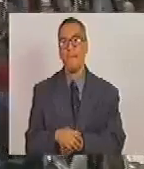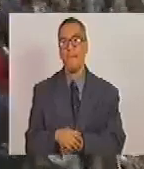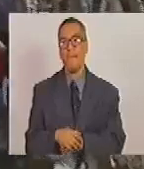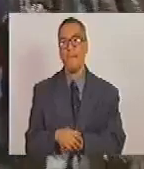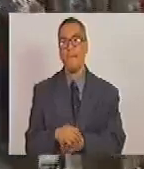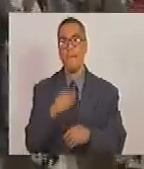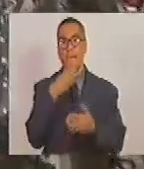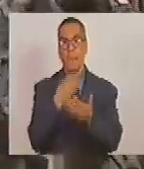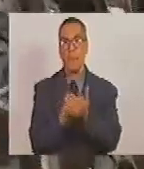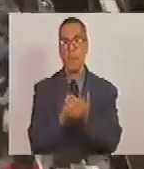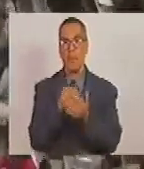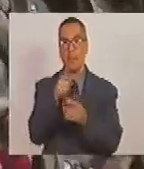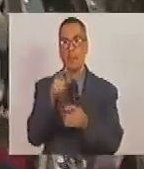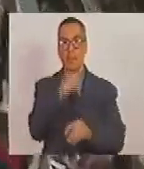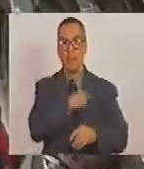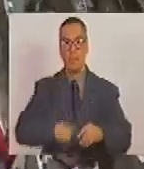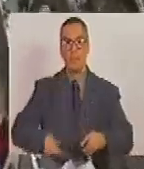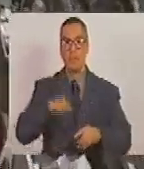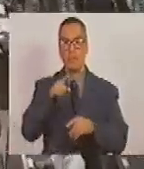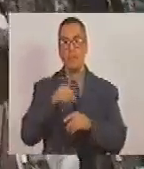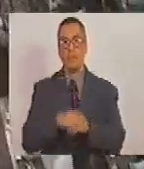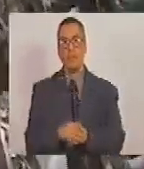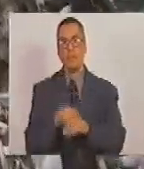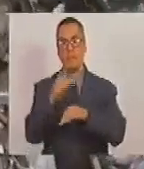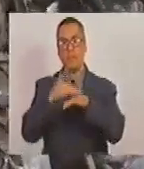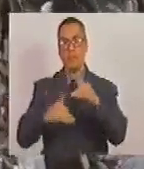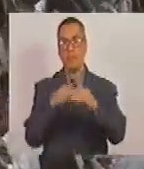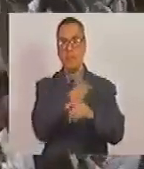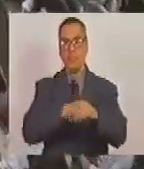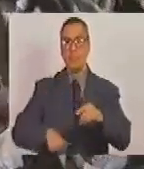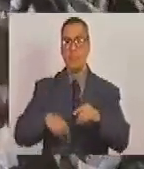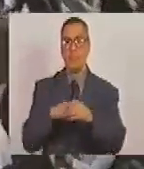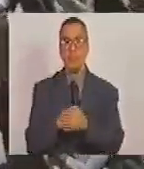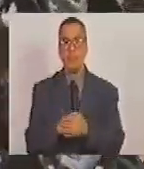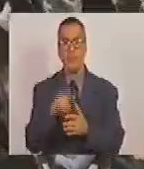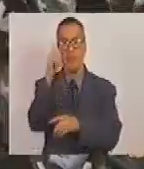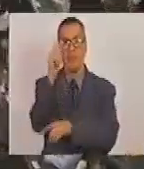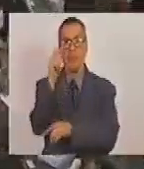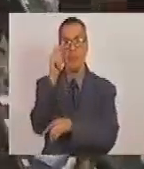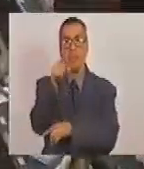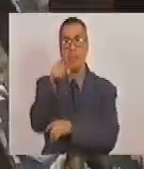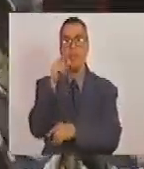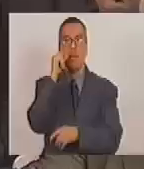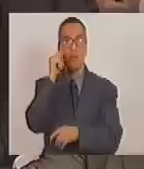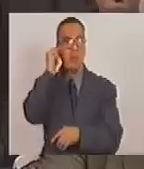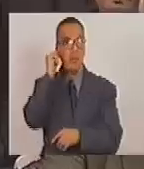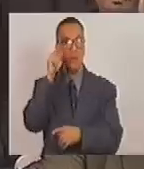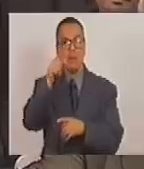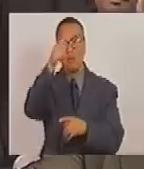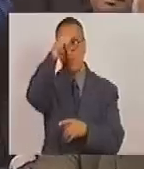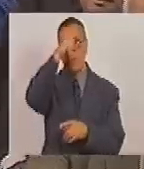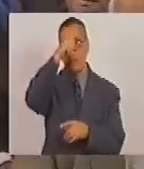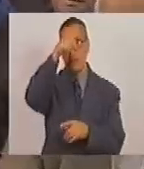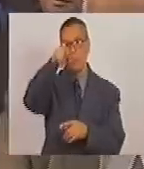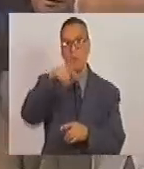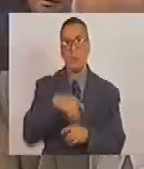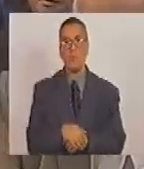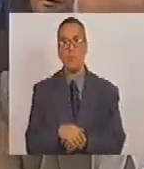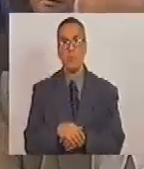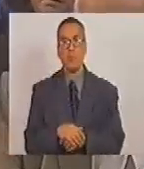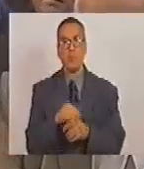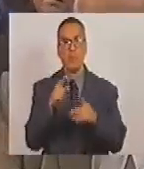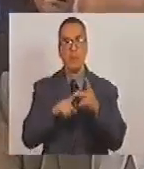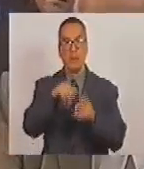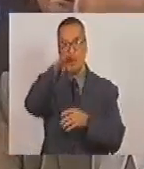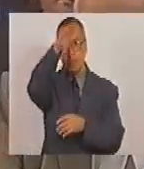Muchas gracias, presidente. Vicepresidente. Diputada, el día domingo, Santidad,